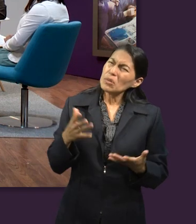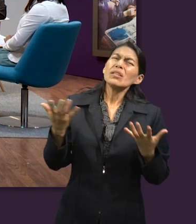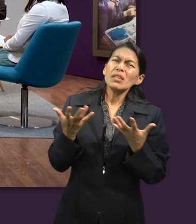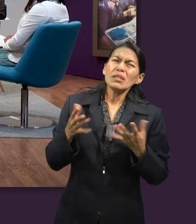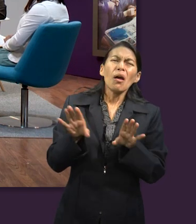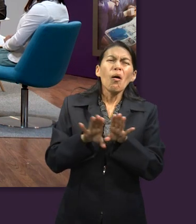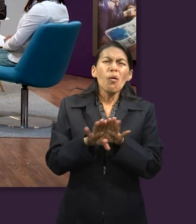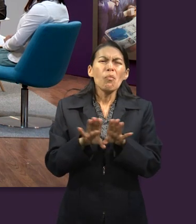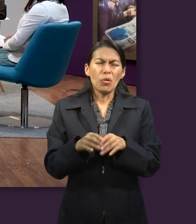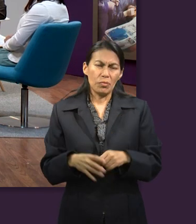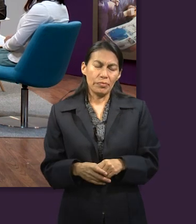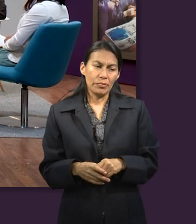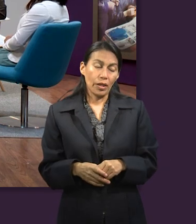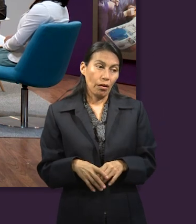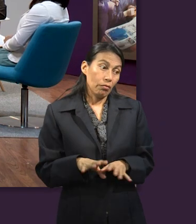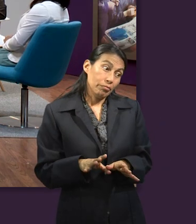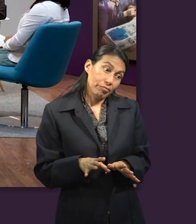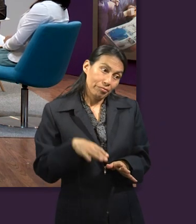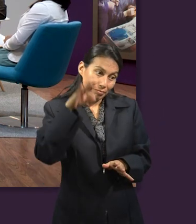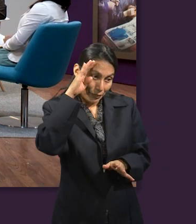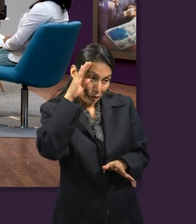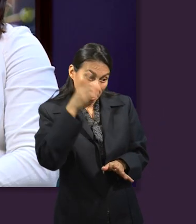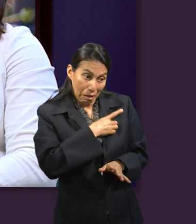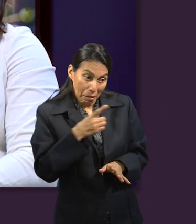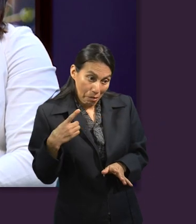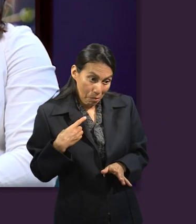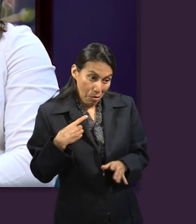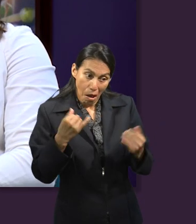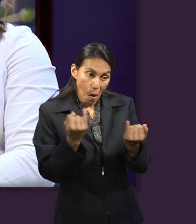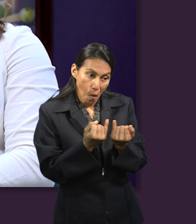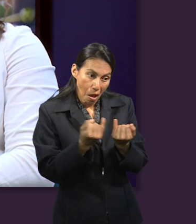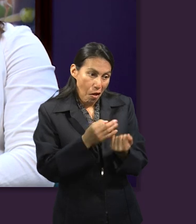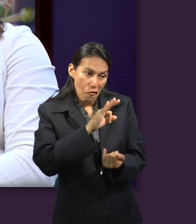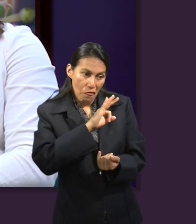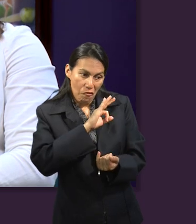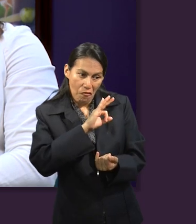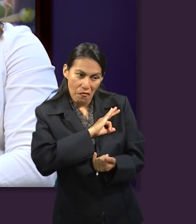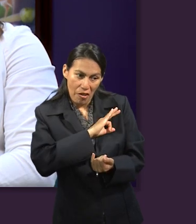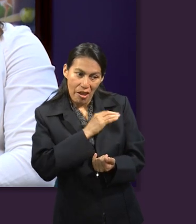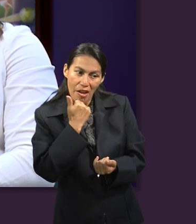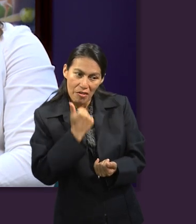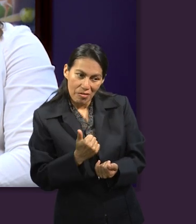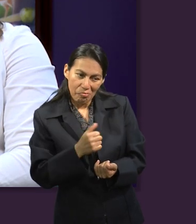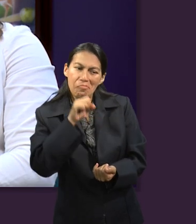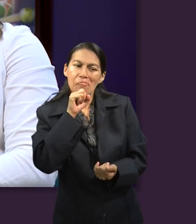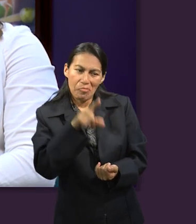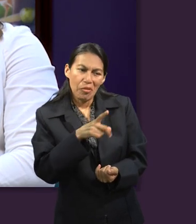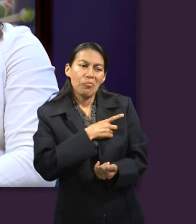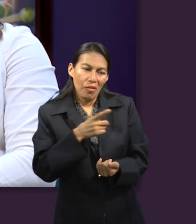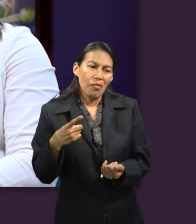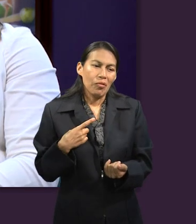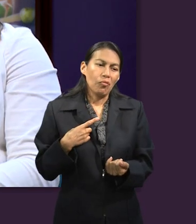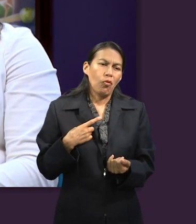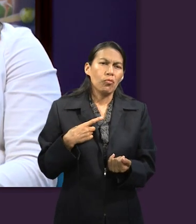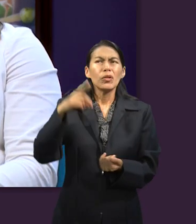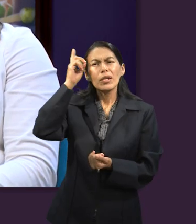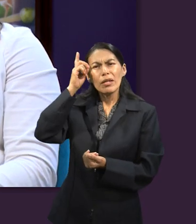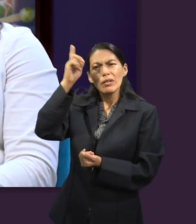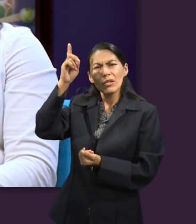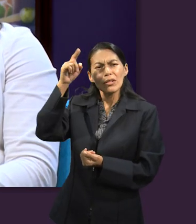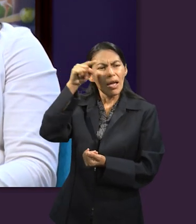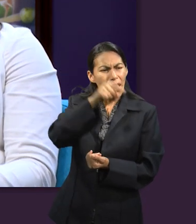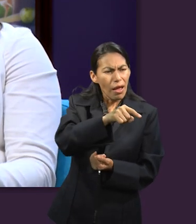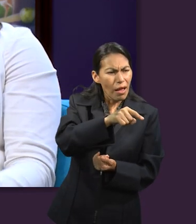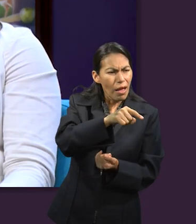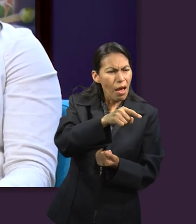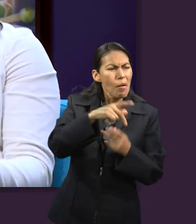futuro consideró que la misma fe que tuvo vara a abraham confió en las promesas que dios le hizo